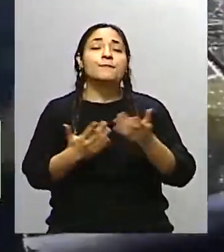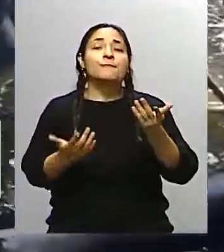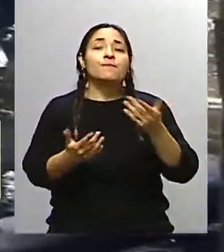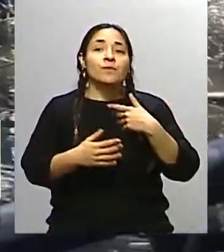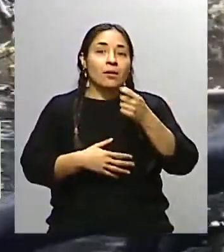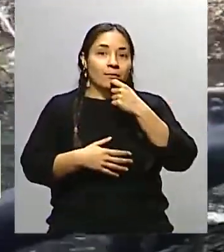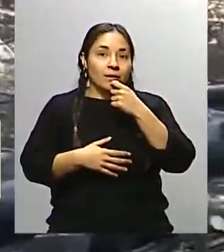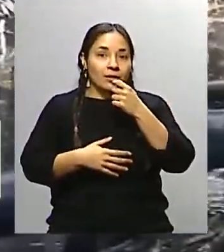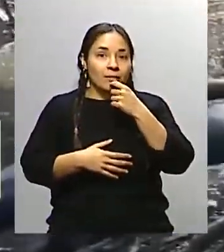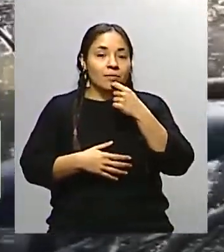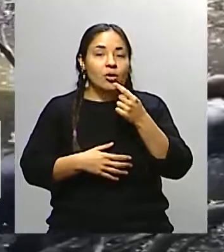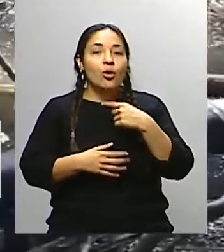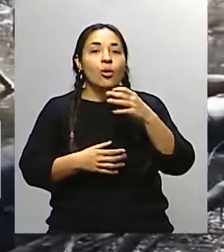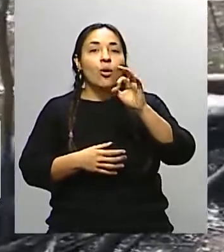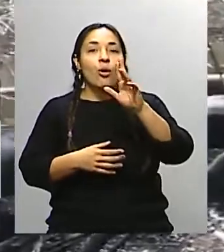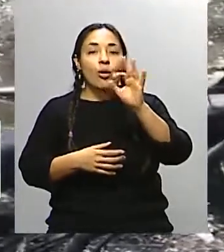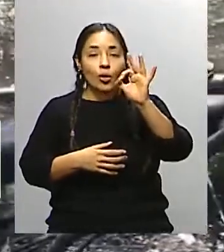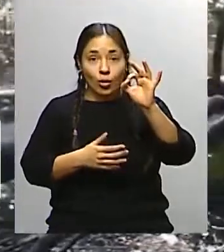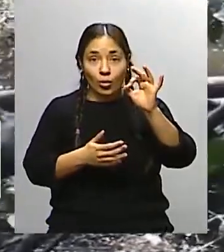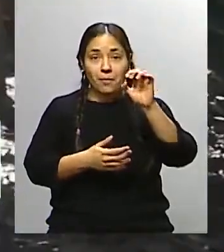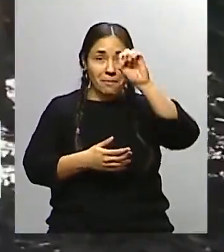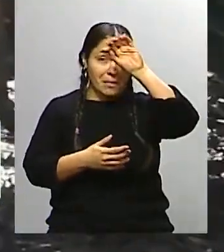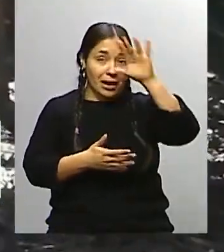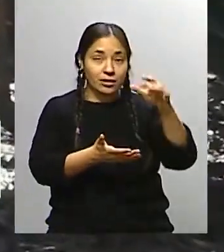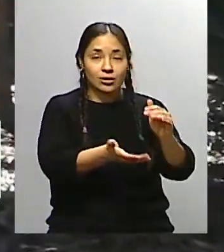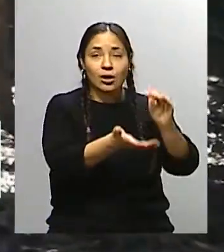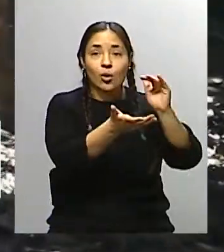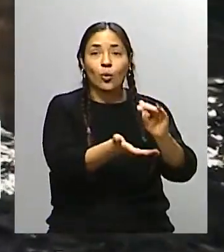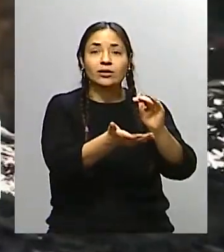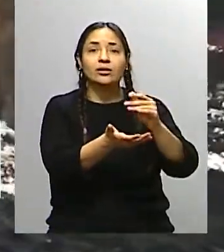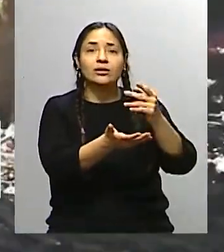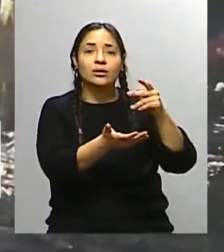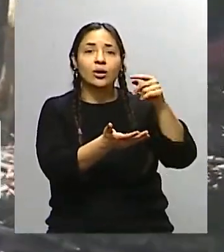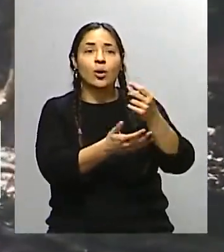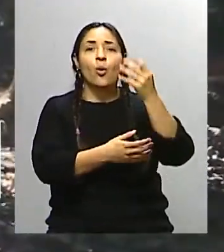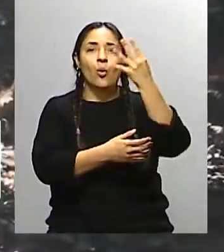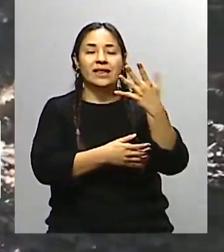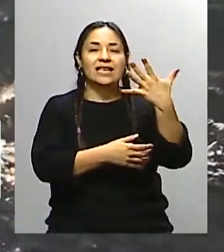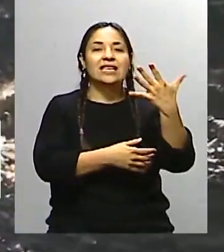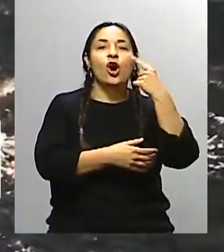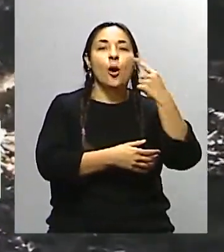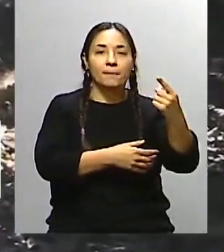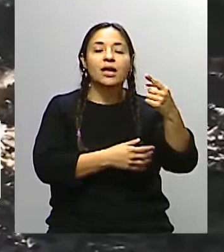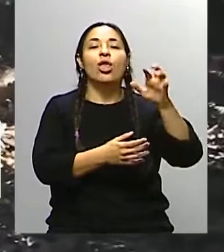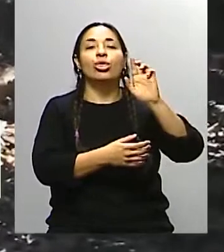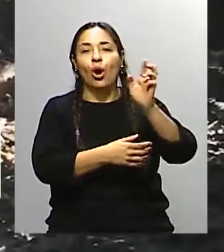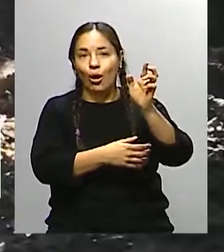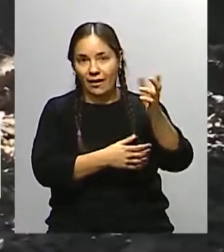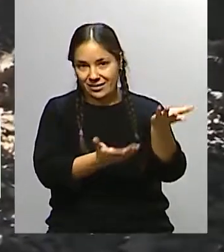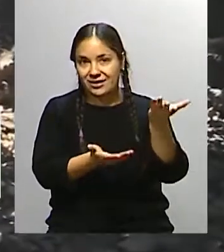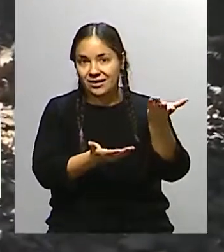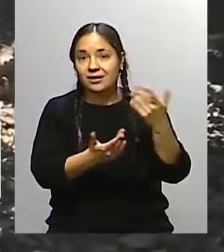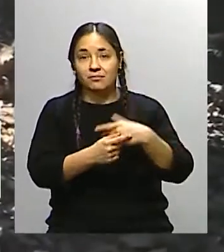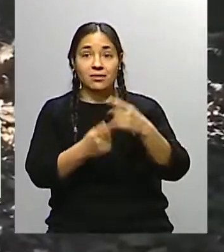oro cuesta $45,000. Un kilogramo de cocaína cuesta entre 20 y $22,000. Entonces, ¿qué productos